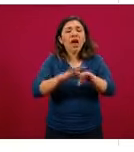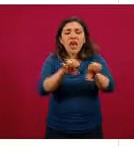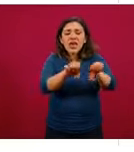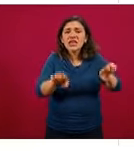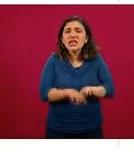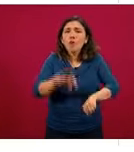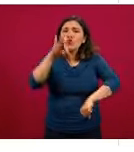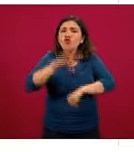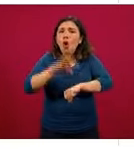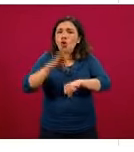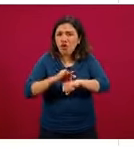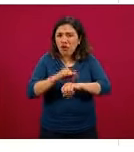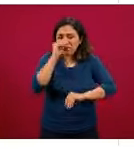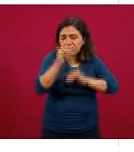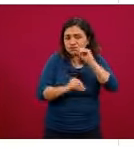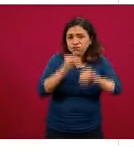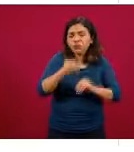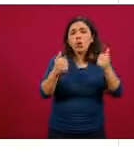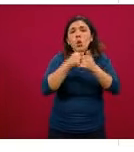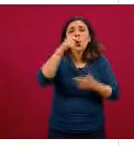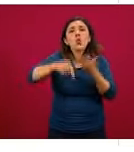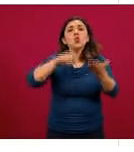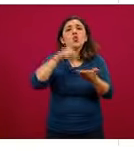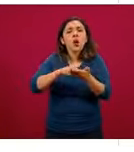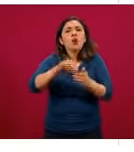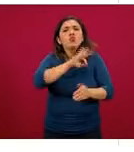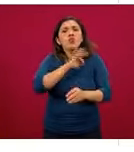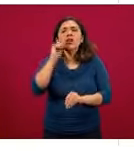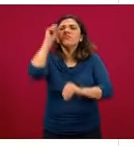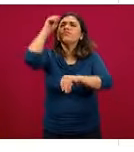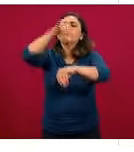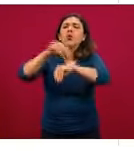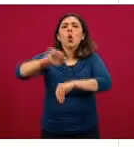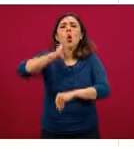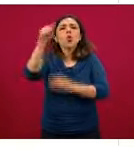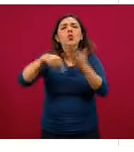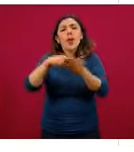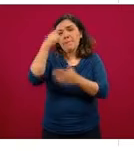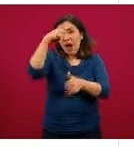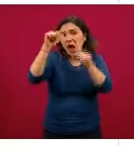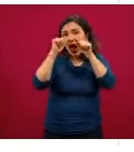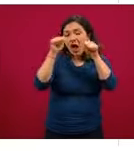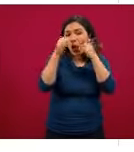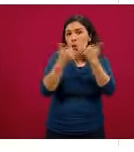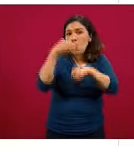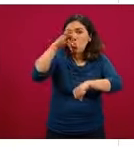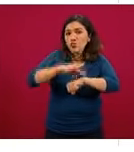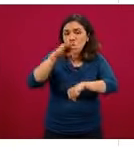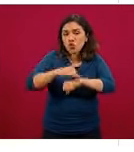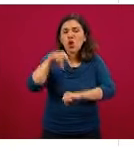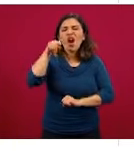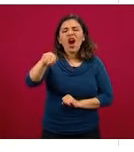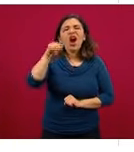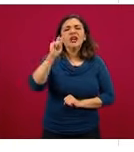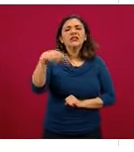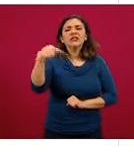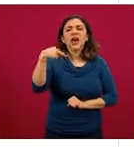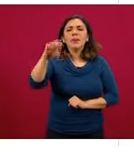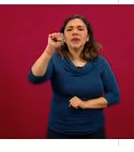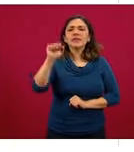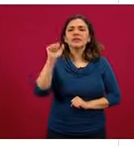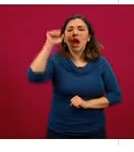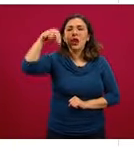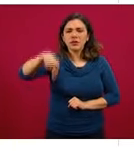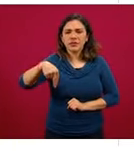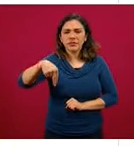médicos y el montaje de sitios alternativos de atención médica, lo que llamamos SAM, y